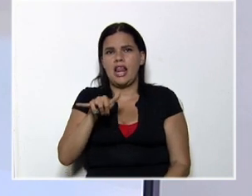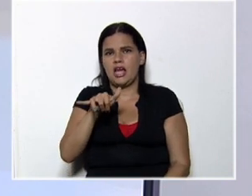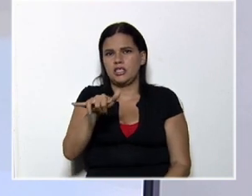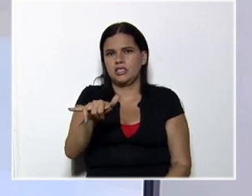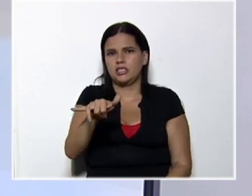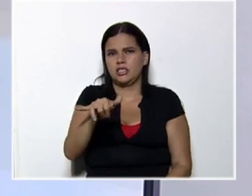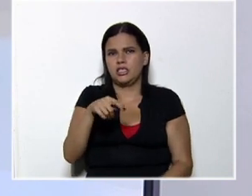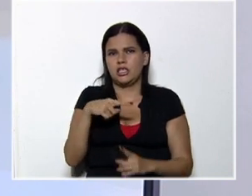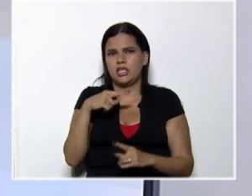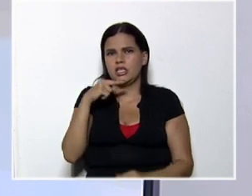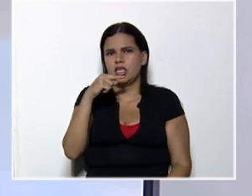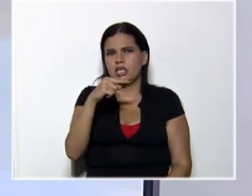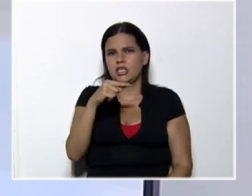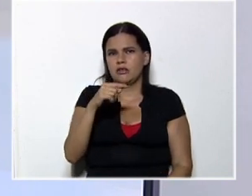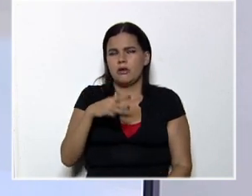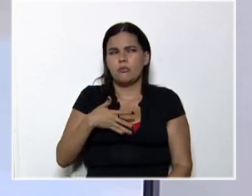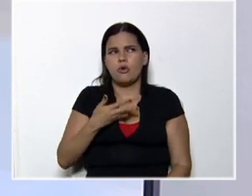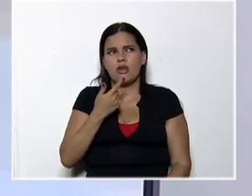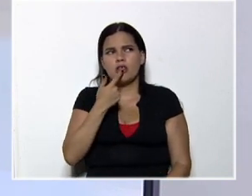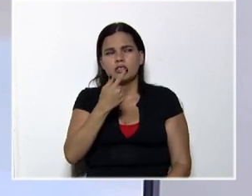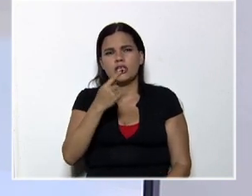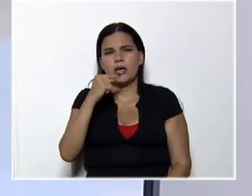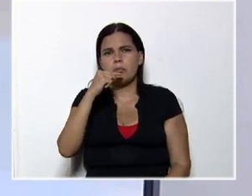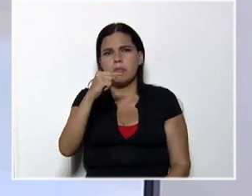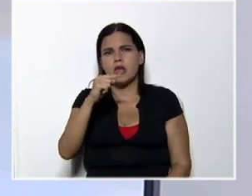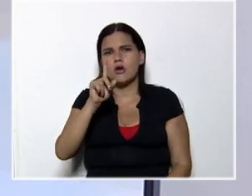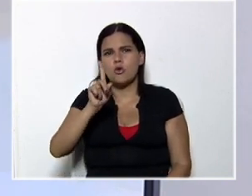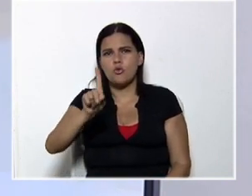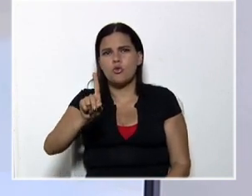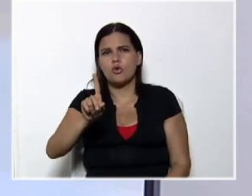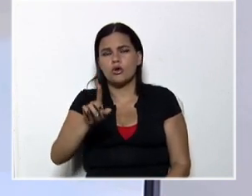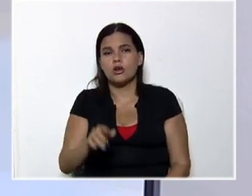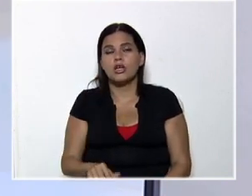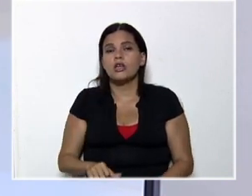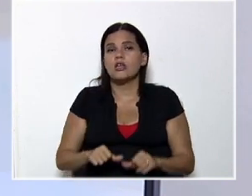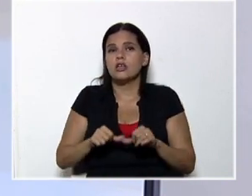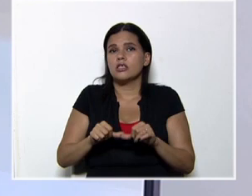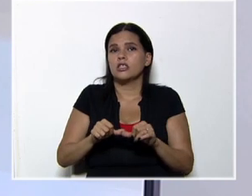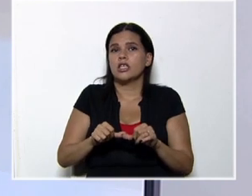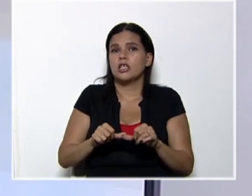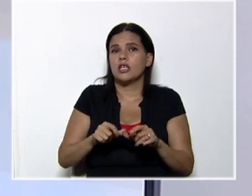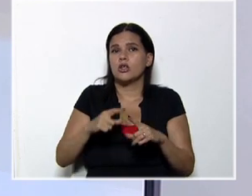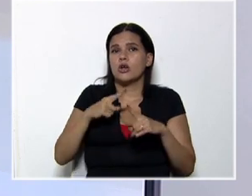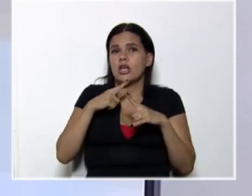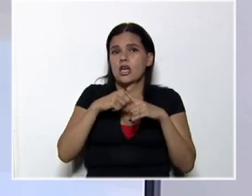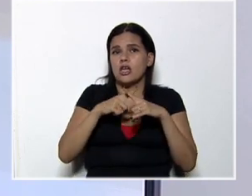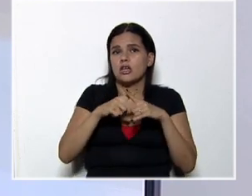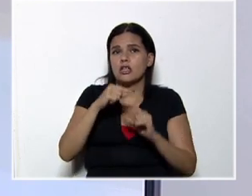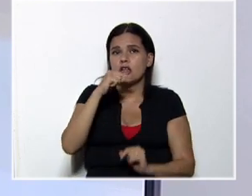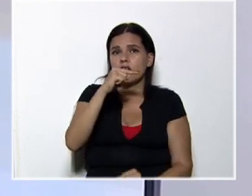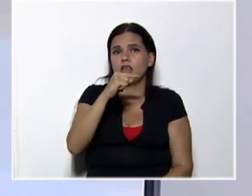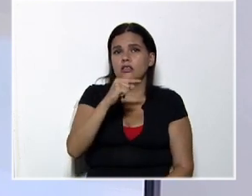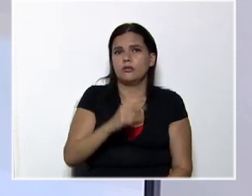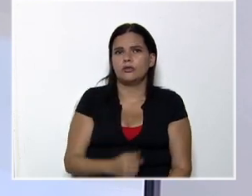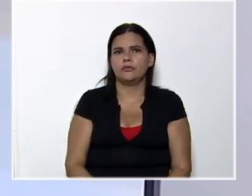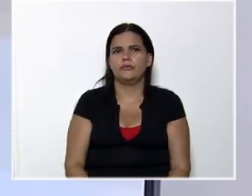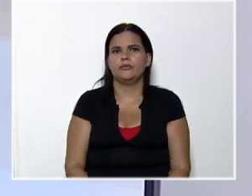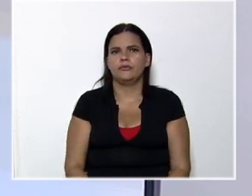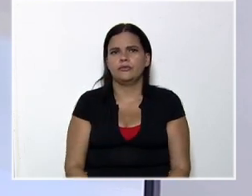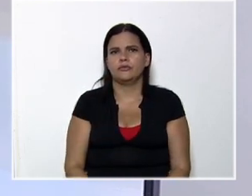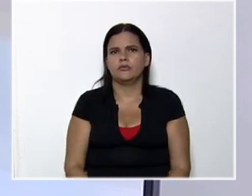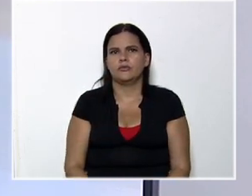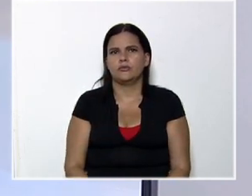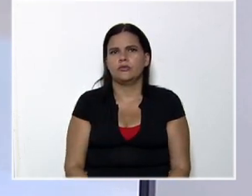en menos 1, y sigue estando del lado negativo en las X, sería 1 y